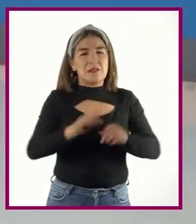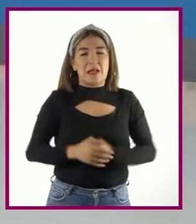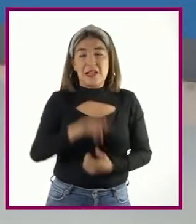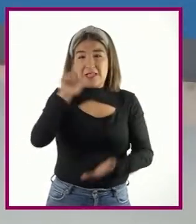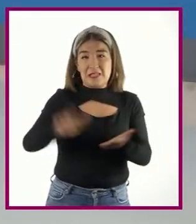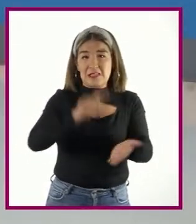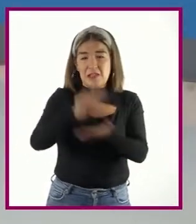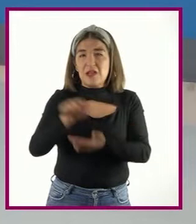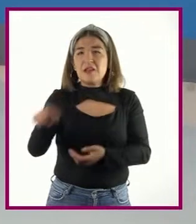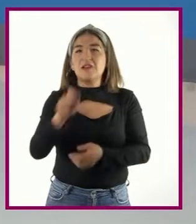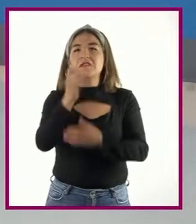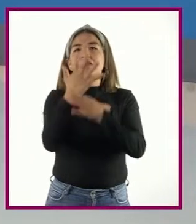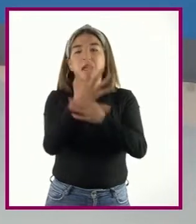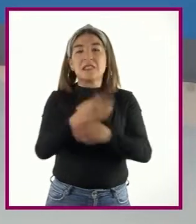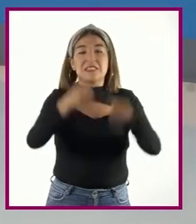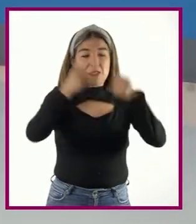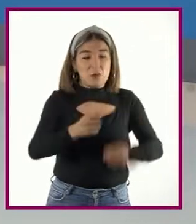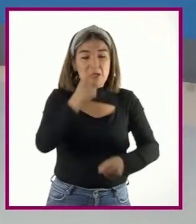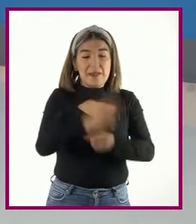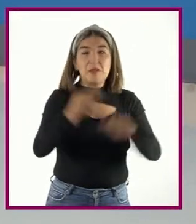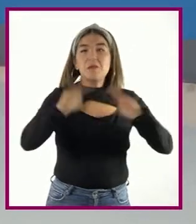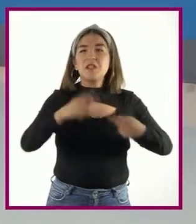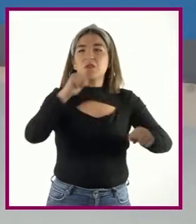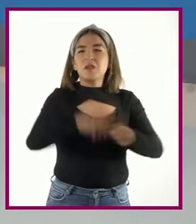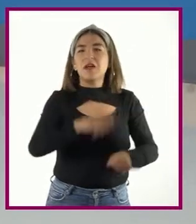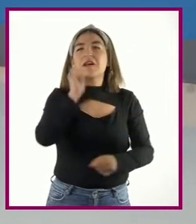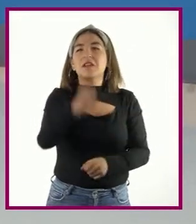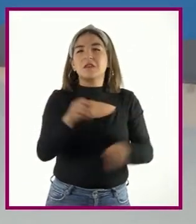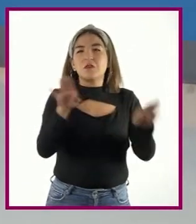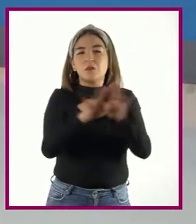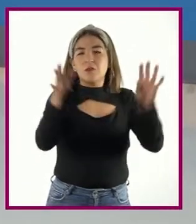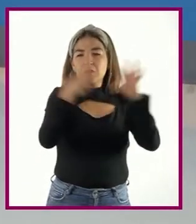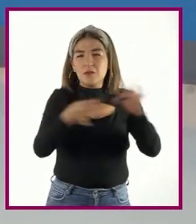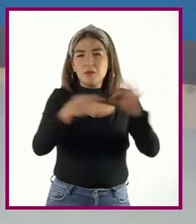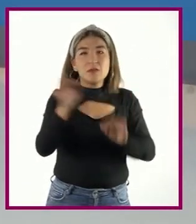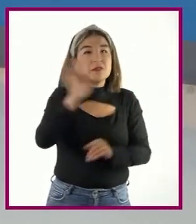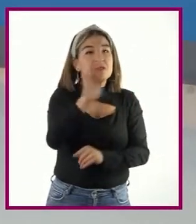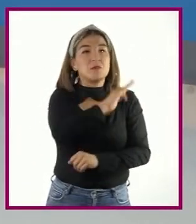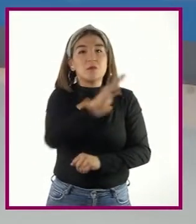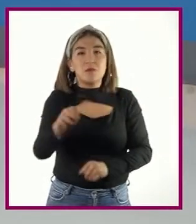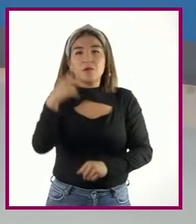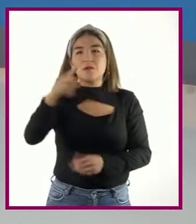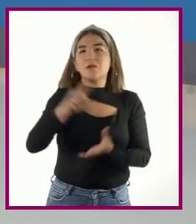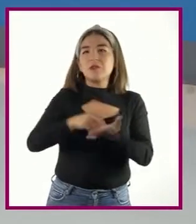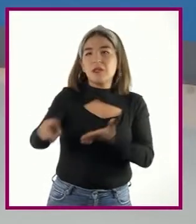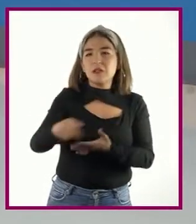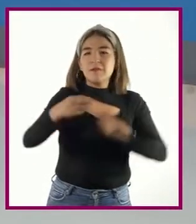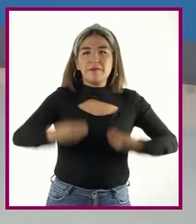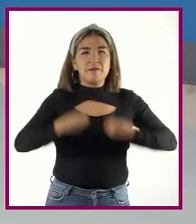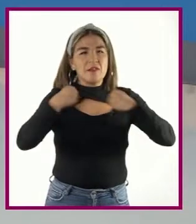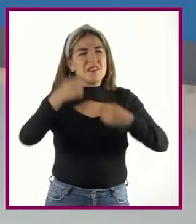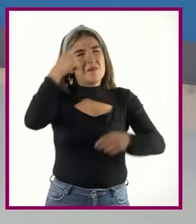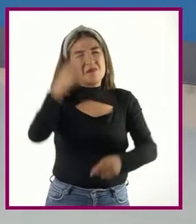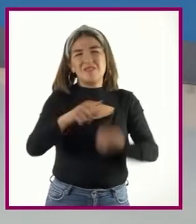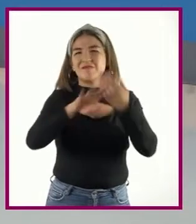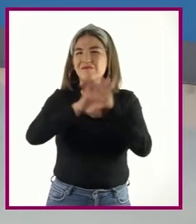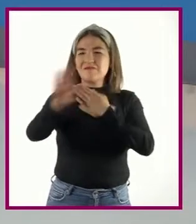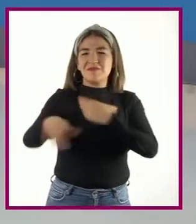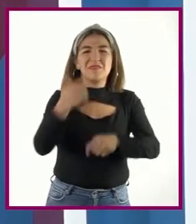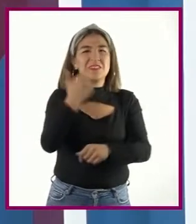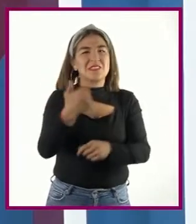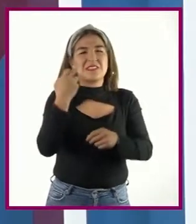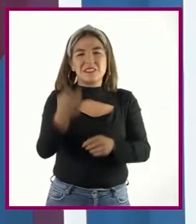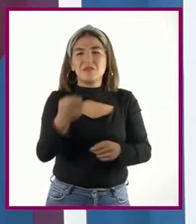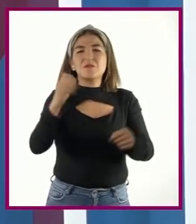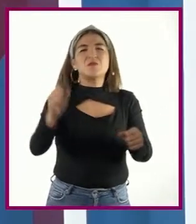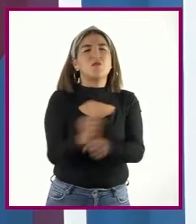leyes se menciona como derecho la seguridad personal, que se deriva de la posibilidad del derecho a una vida libre de violencia y sin